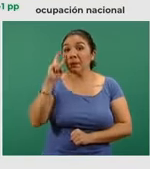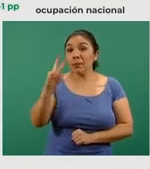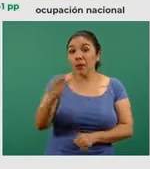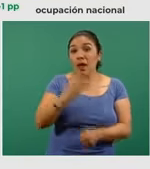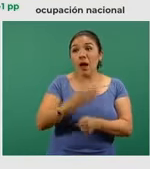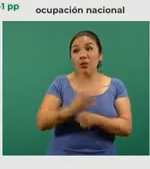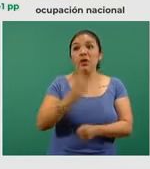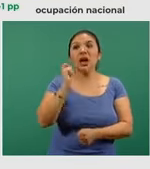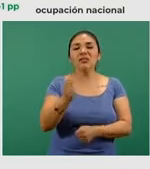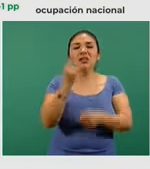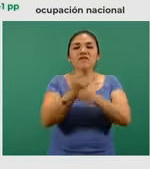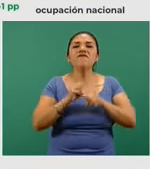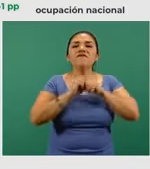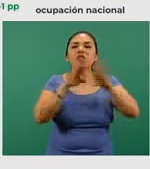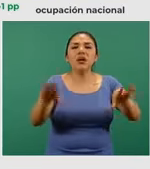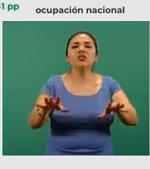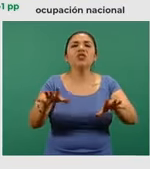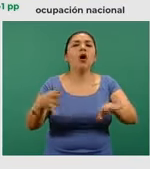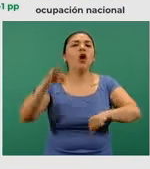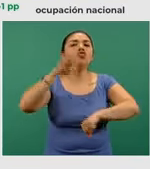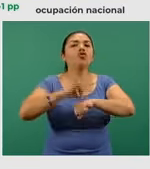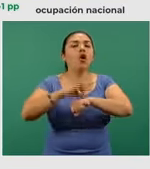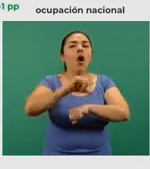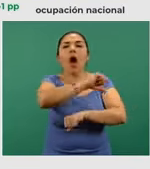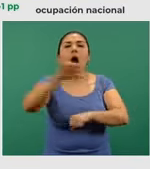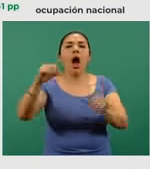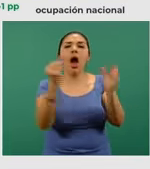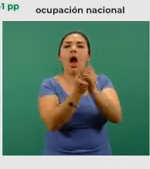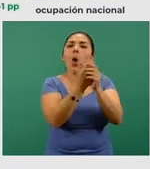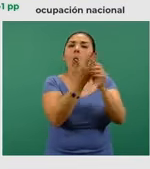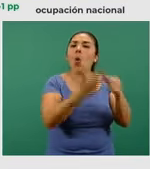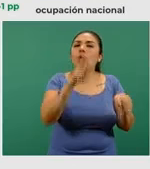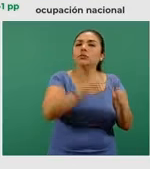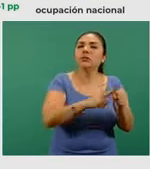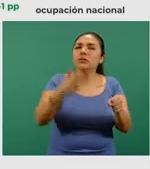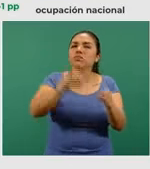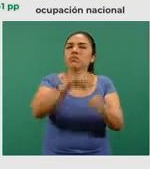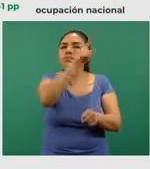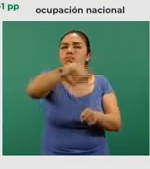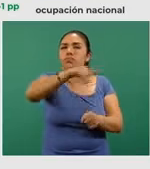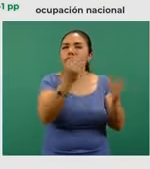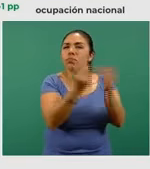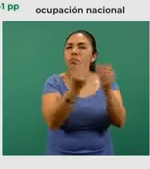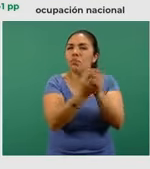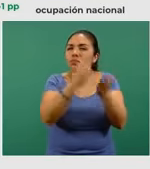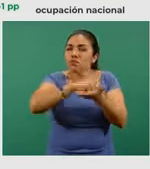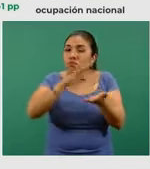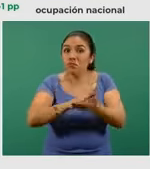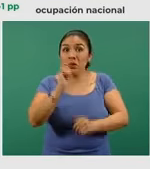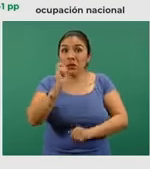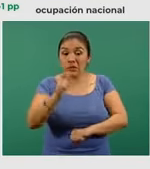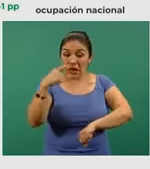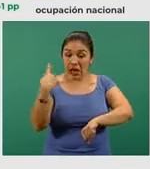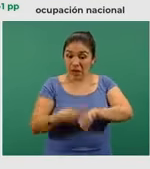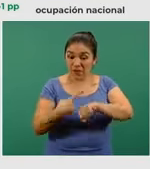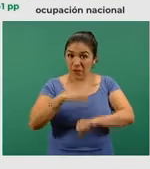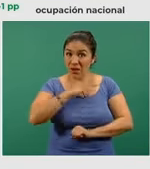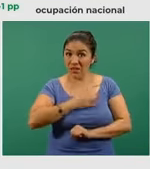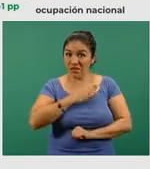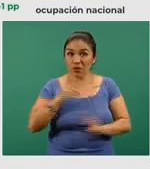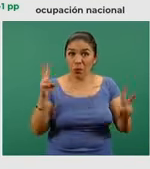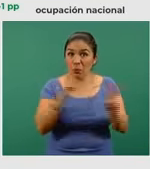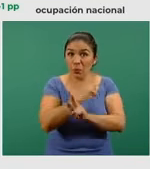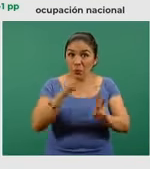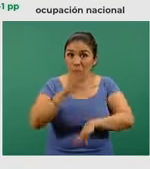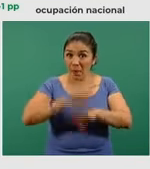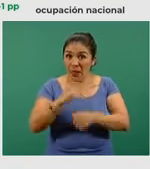es información clínica, es decir, todo lo que en los hospitales, en las unidades se clasifica como una infección respiratoria aguda grave,